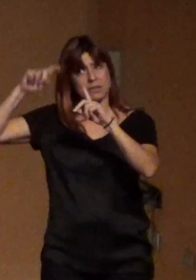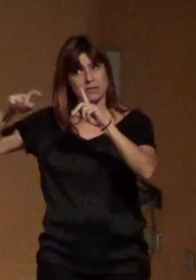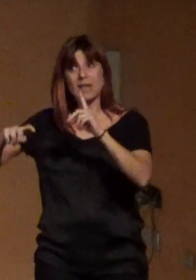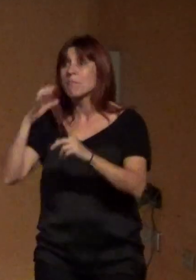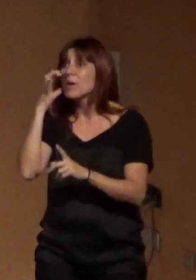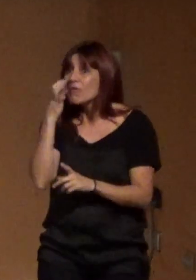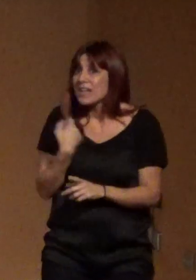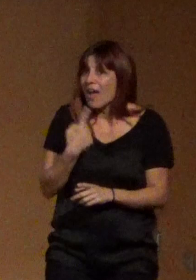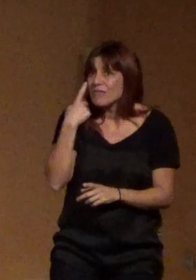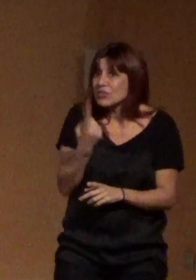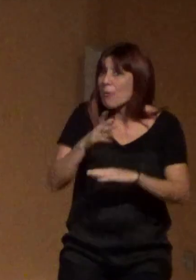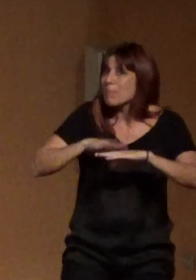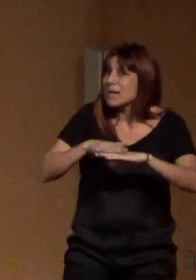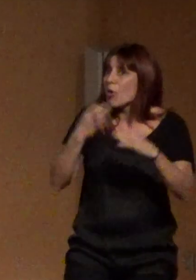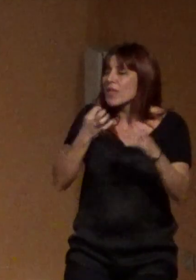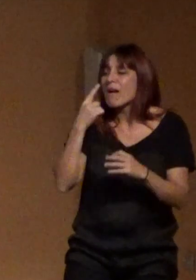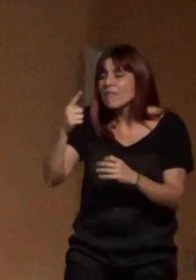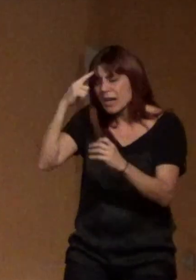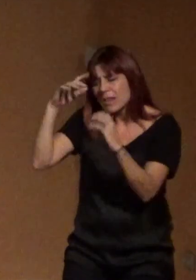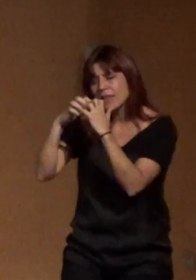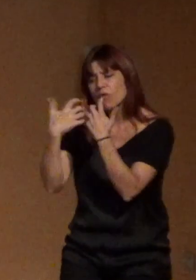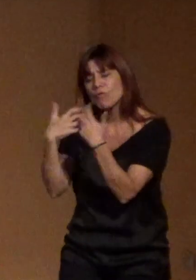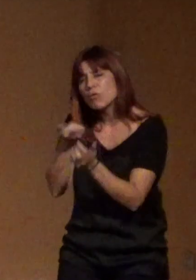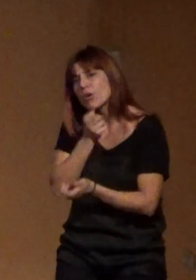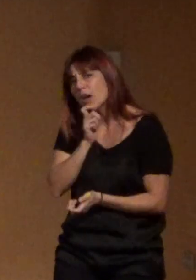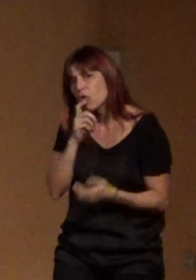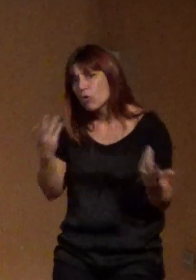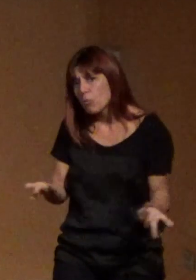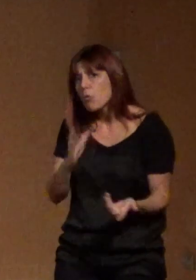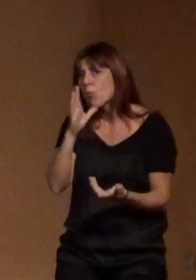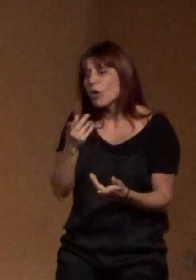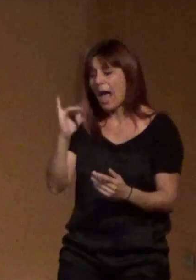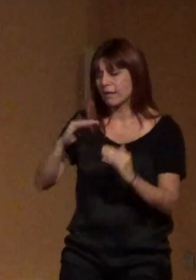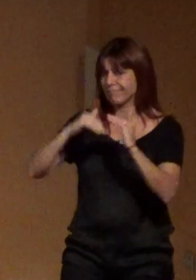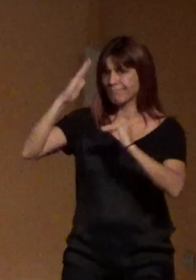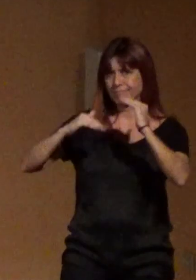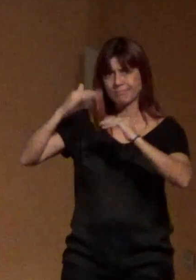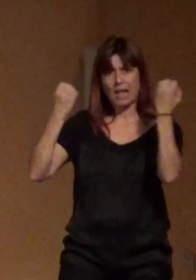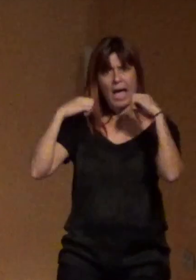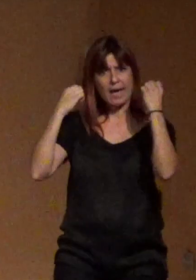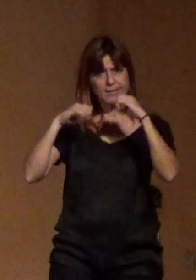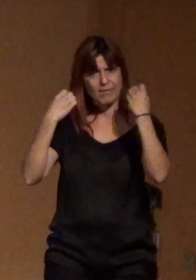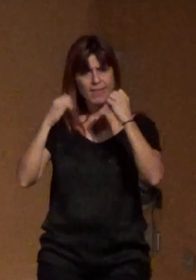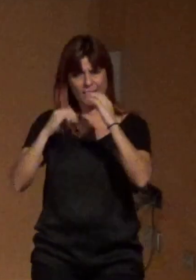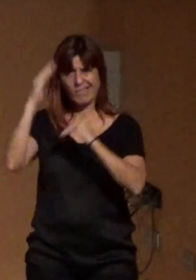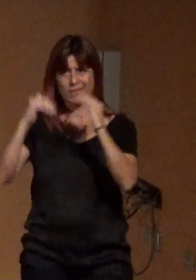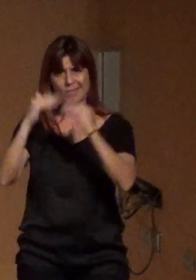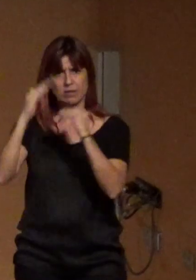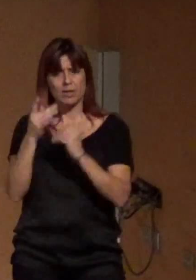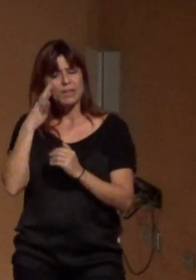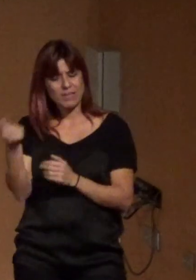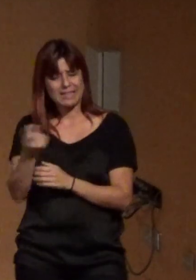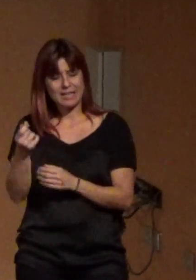que se puede hacer es ver cómo está funcionando, porque se ha visto que hay un trastorno, hay una alteración de la actividad eléctrica cerebral de forma muy frecuente en los niños con TDAH, ¿no?